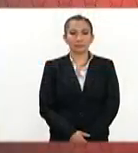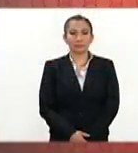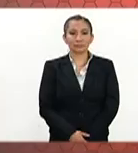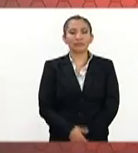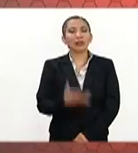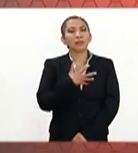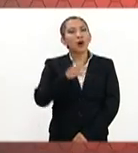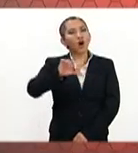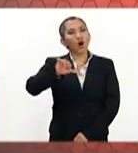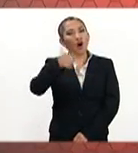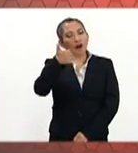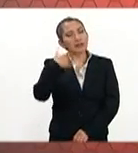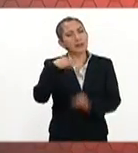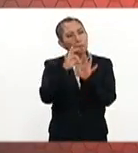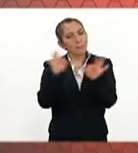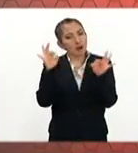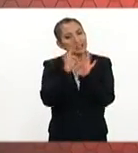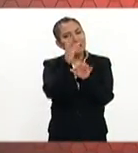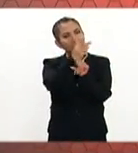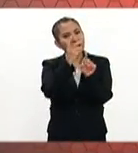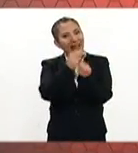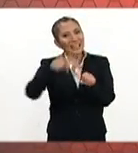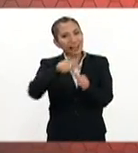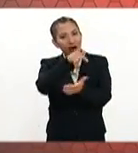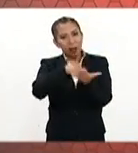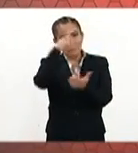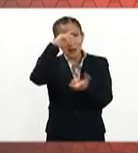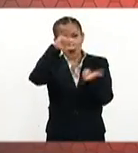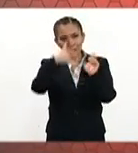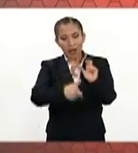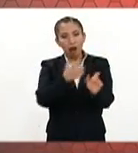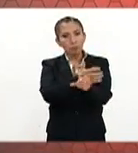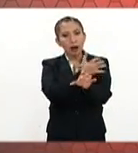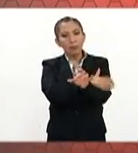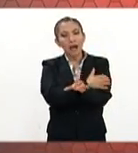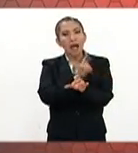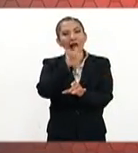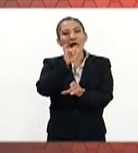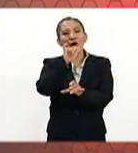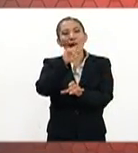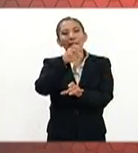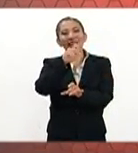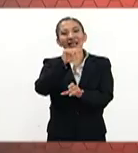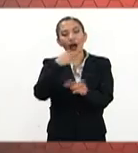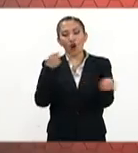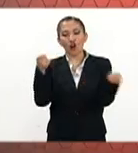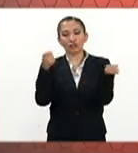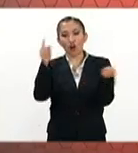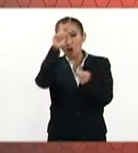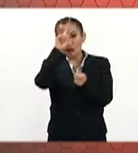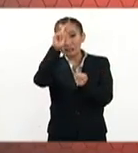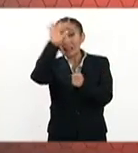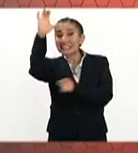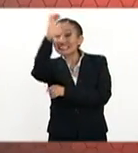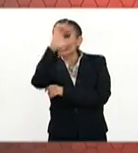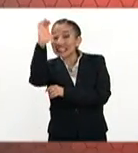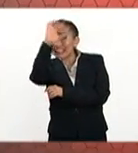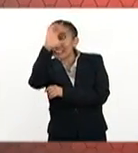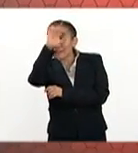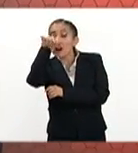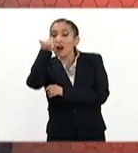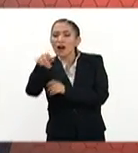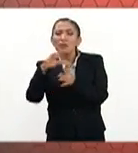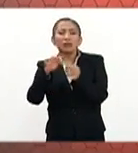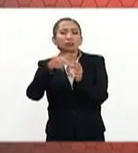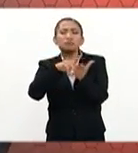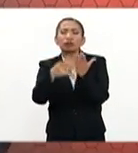Y tenemos otra importantísima invitada en el Estudio de México al Día. Está con nosotros Laura Martinel. Ella es coordinadora del Consejo Científico, con quien